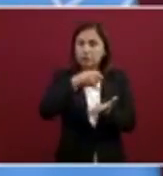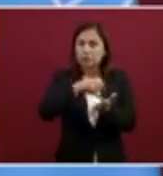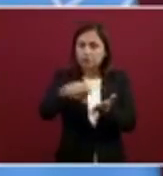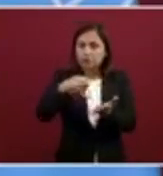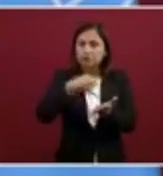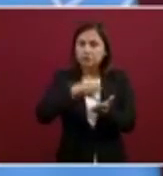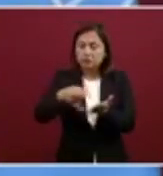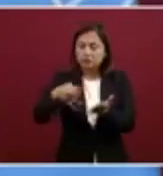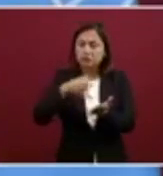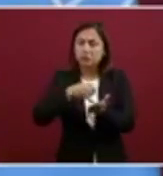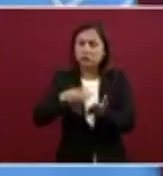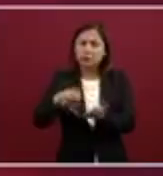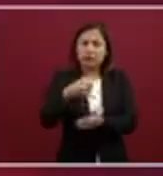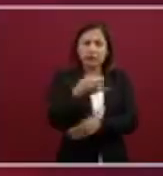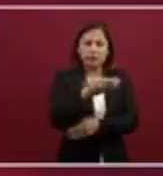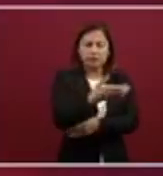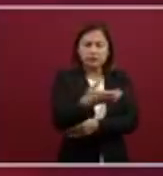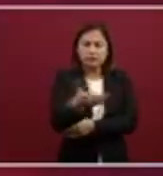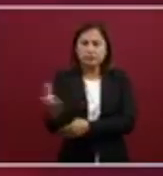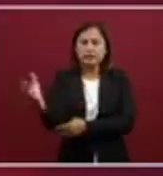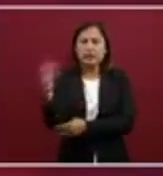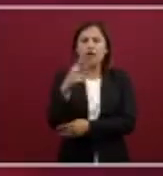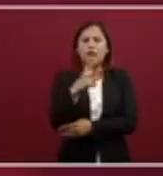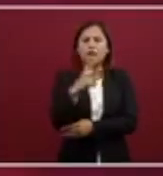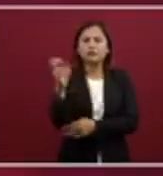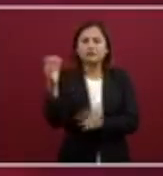200,000 hectáreas de árboles